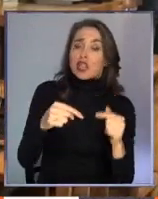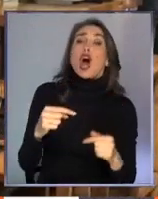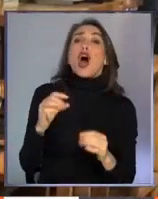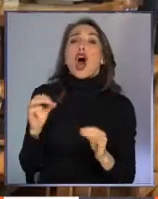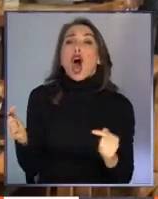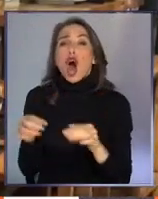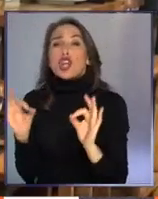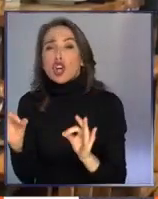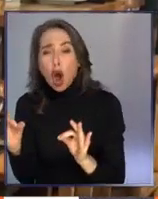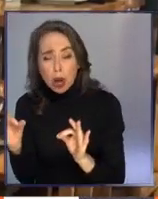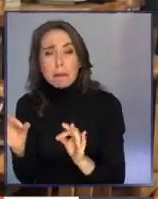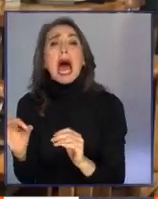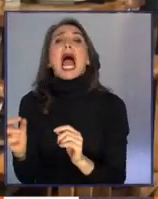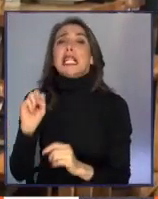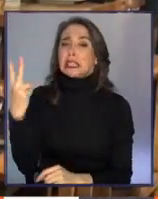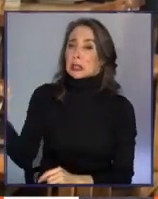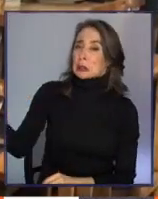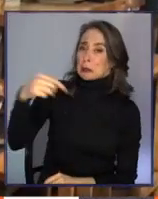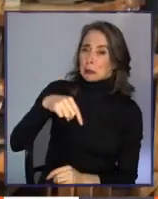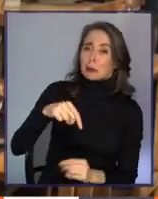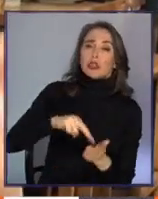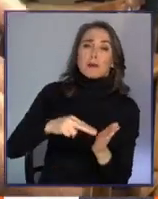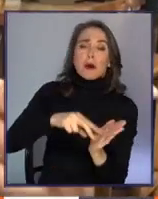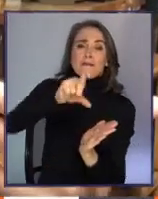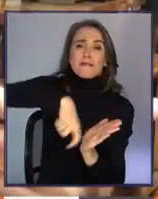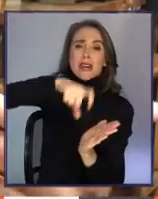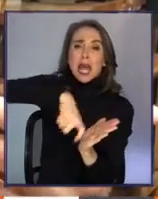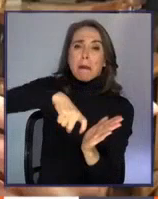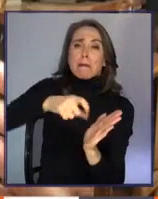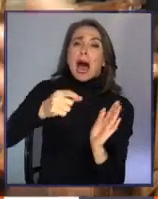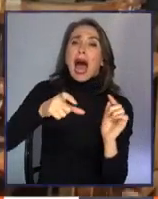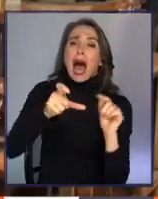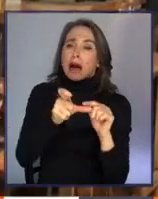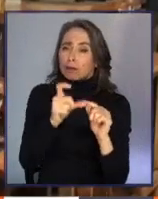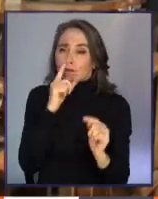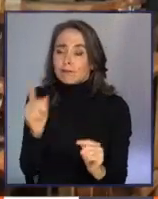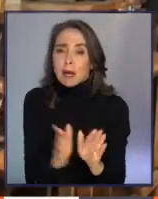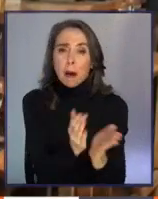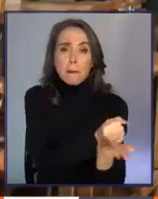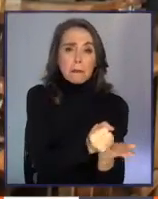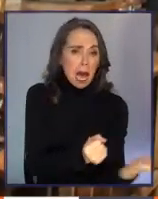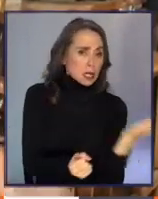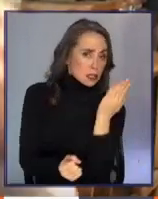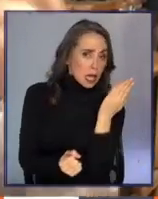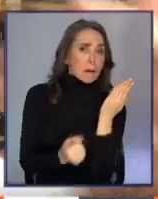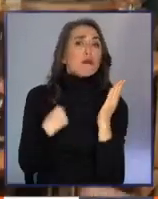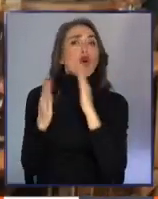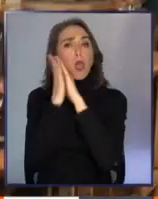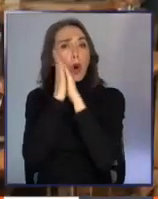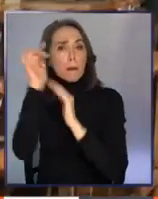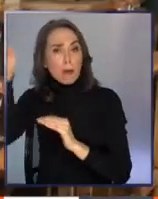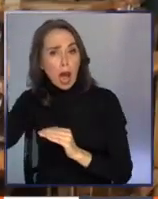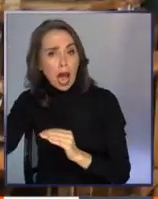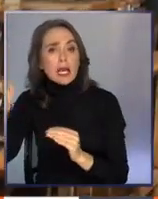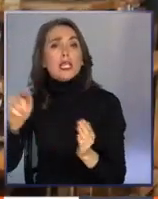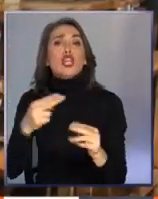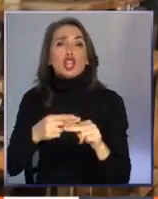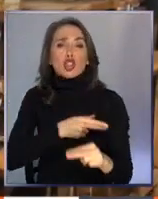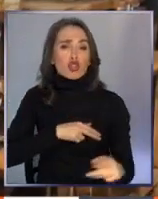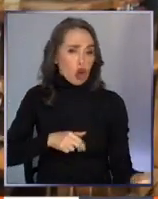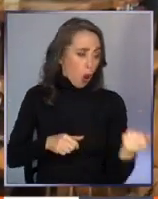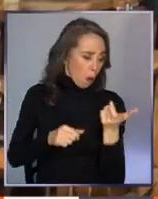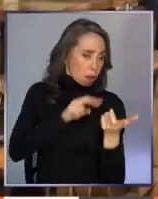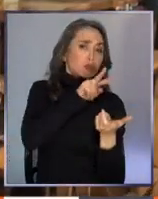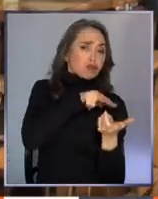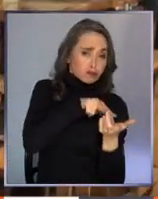problemas con su tarjeta de débito del banco. Y nos muestra el pasaporte, nos muestra dónde está alojando, su tarjeta de presentación. Y todo